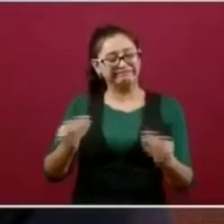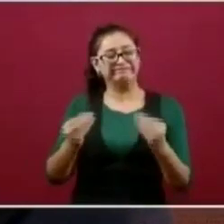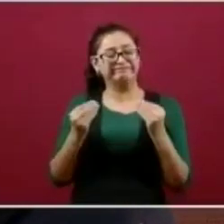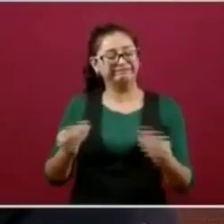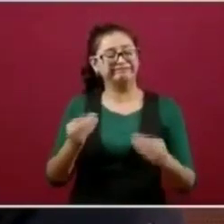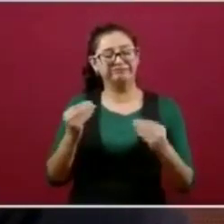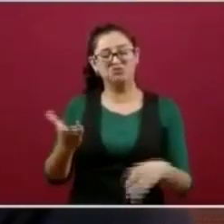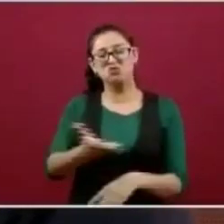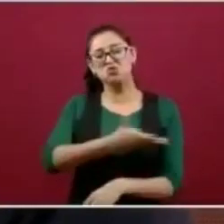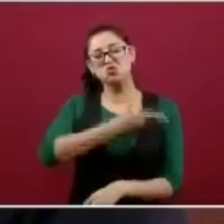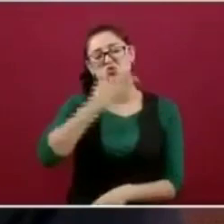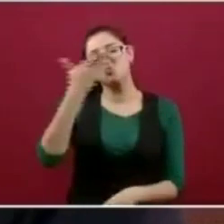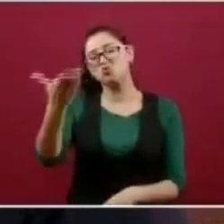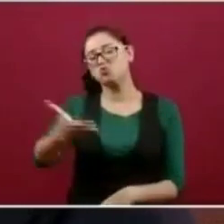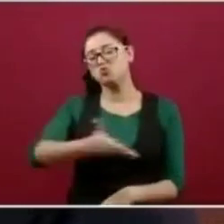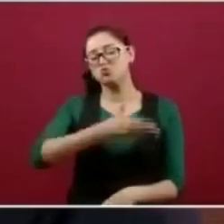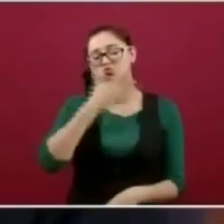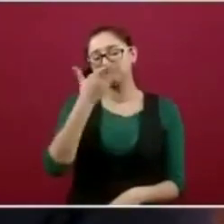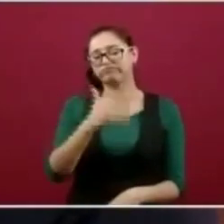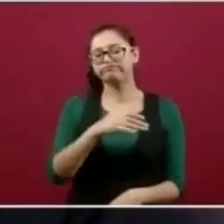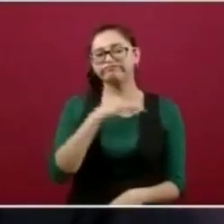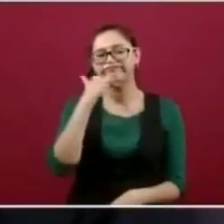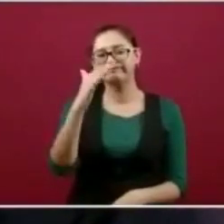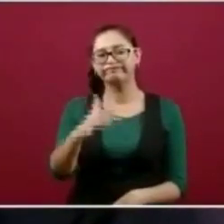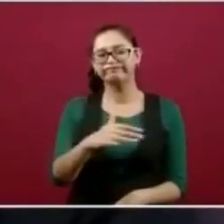prácticas corruptas.